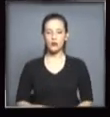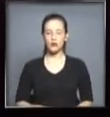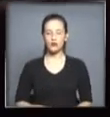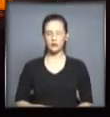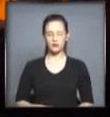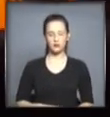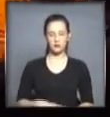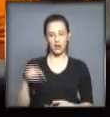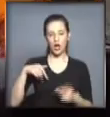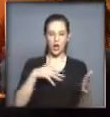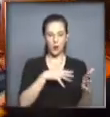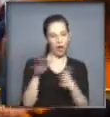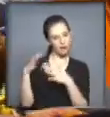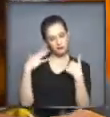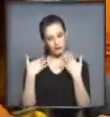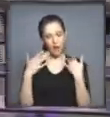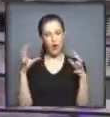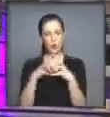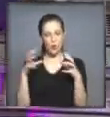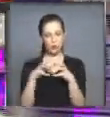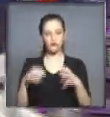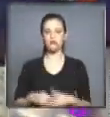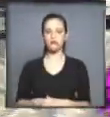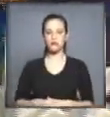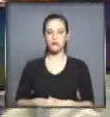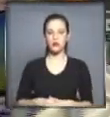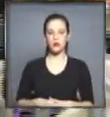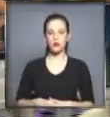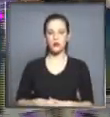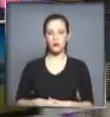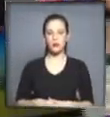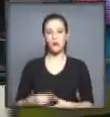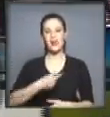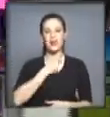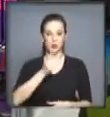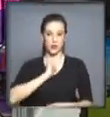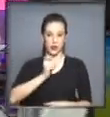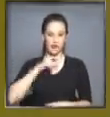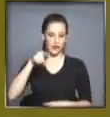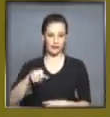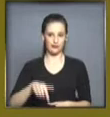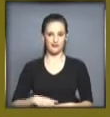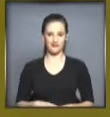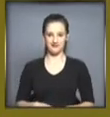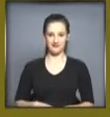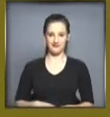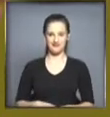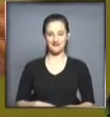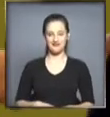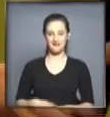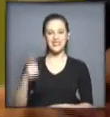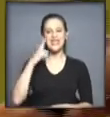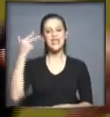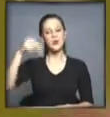dejo, Wisa, me voy a la tribuna. A ver, el aplaudidor, ¿dónde está la aplaudidor? Sí, quiero el micrófono con vos, permítame.